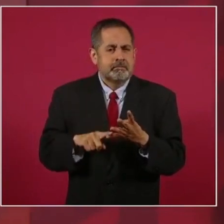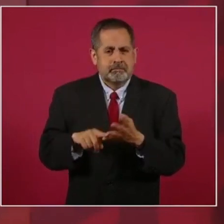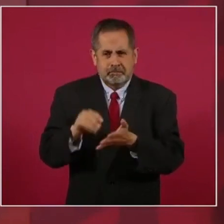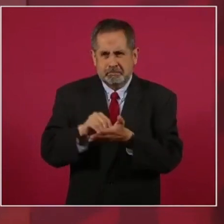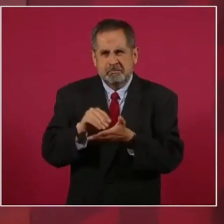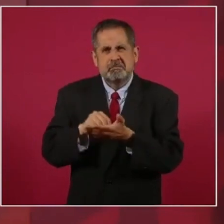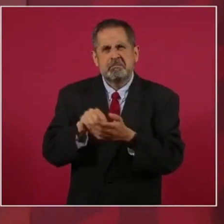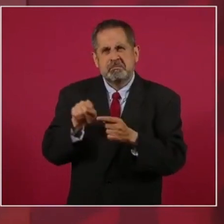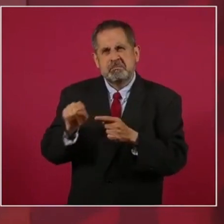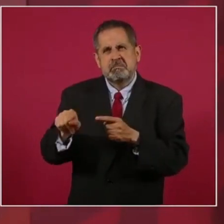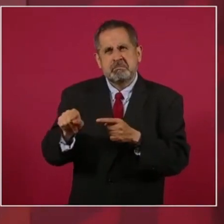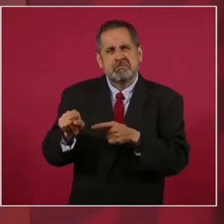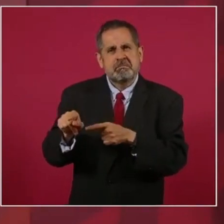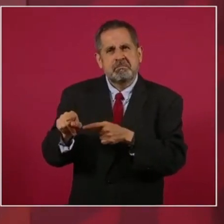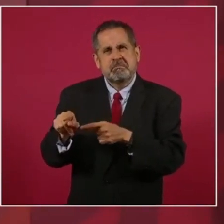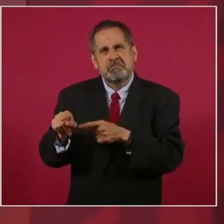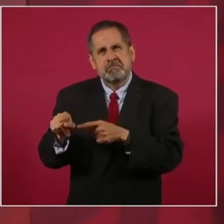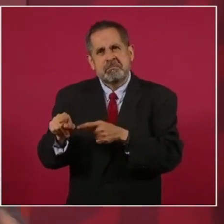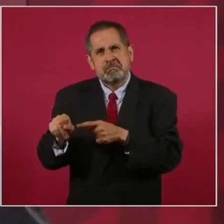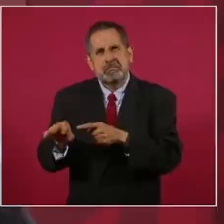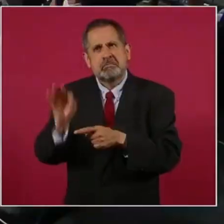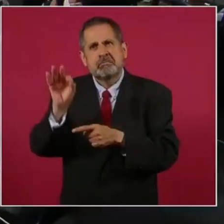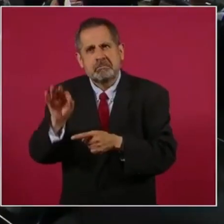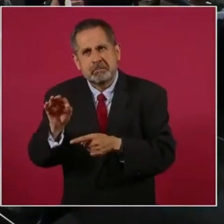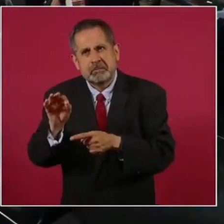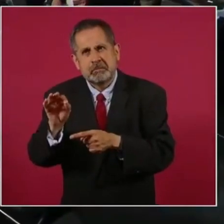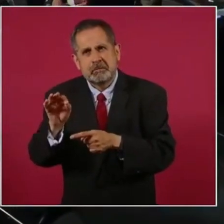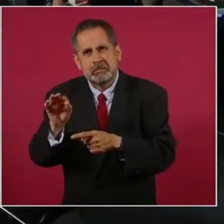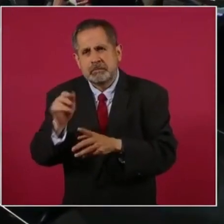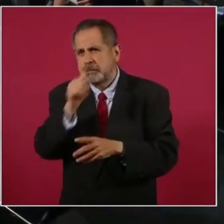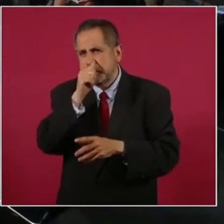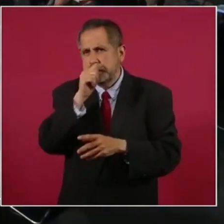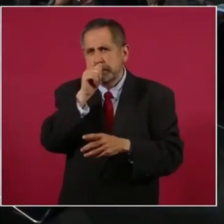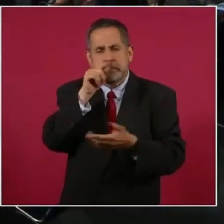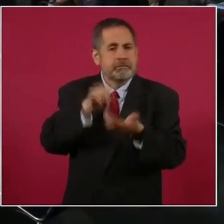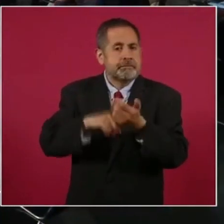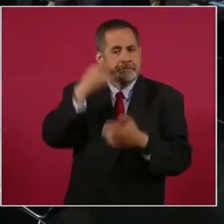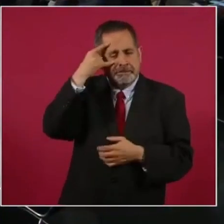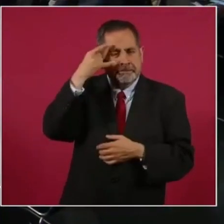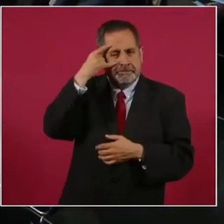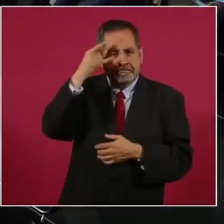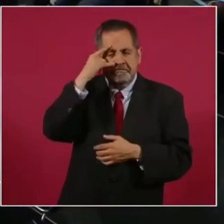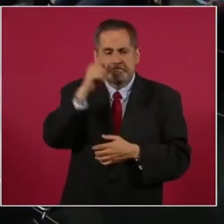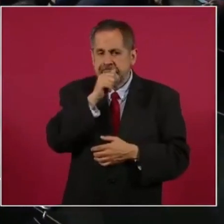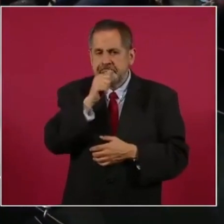Todavía no se descubrían los yacimientos de Campeche.